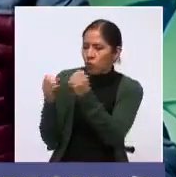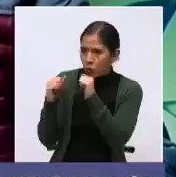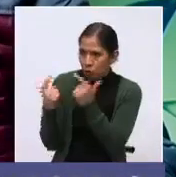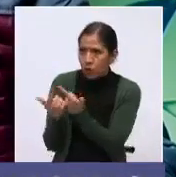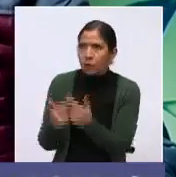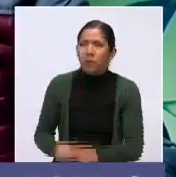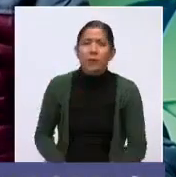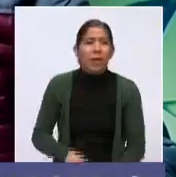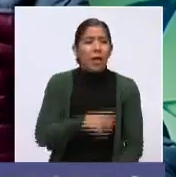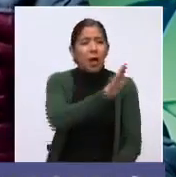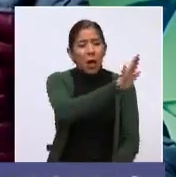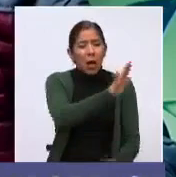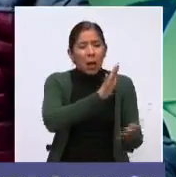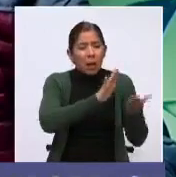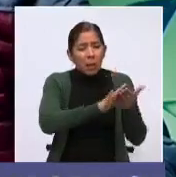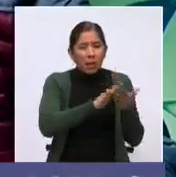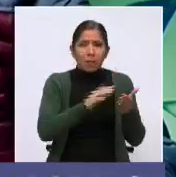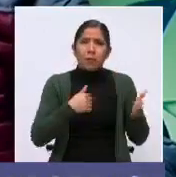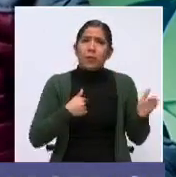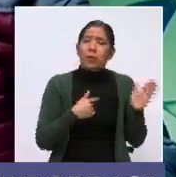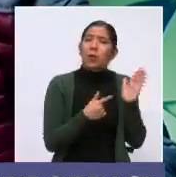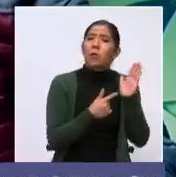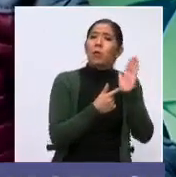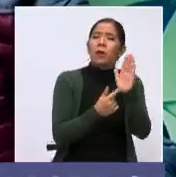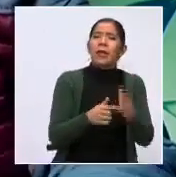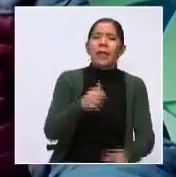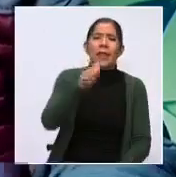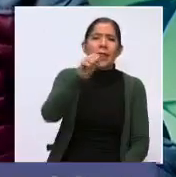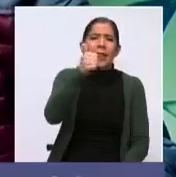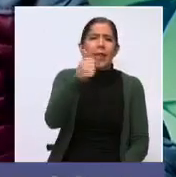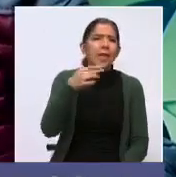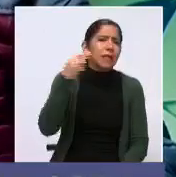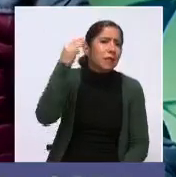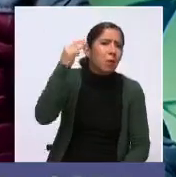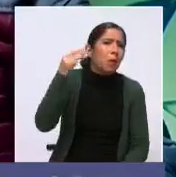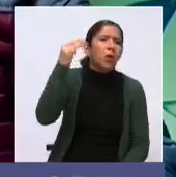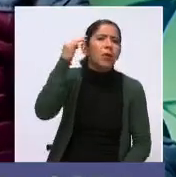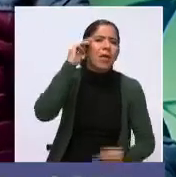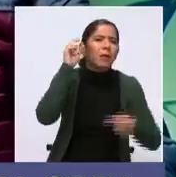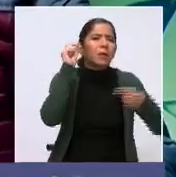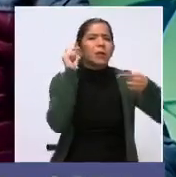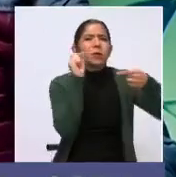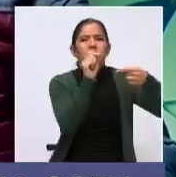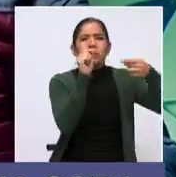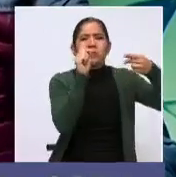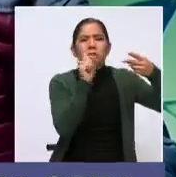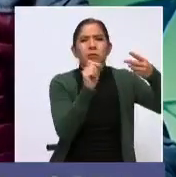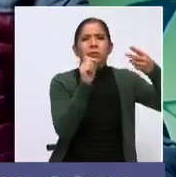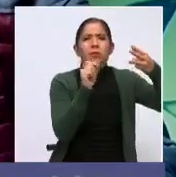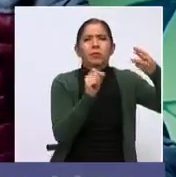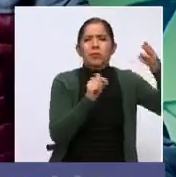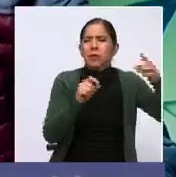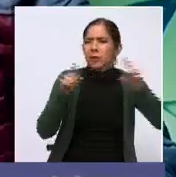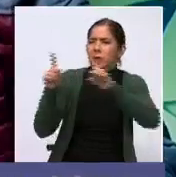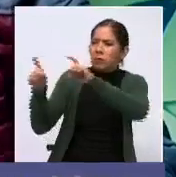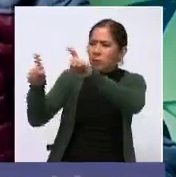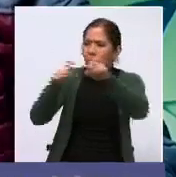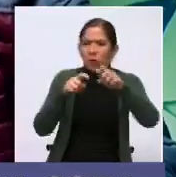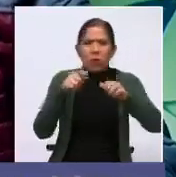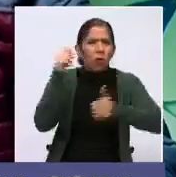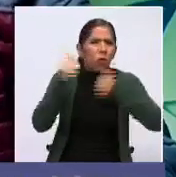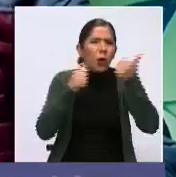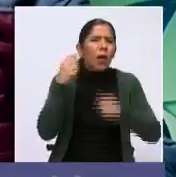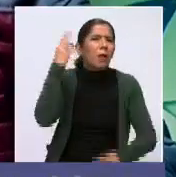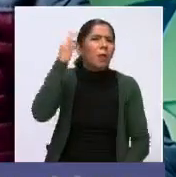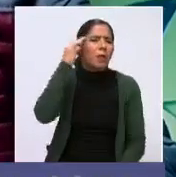quiero compartir con usted 10 razones que se ha podido recoger de diferentes instancias de que estarían marcando la